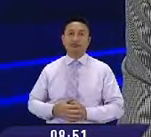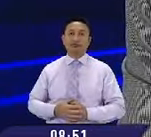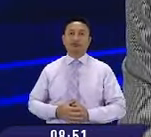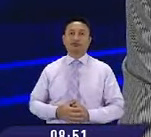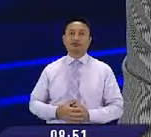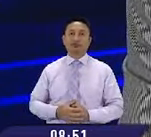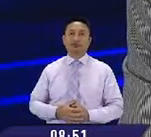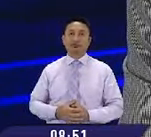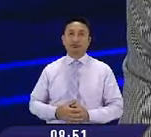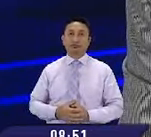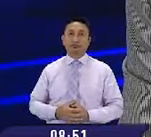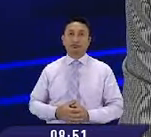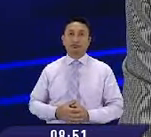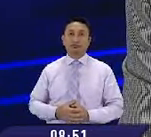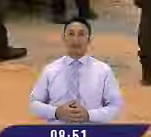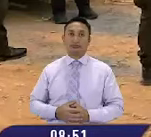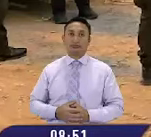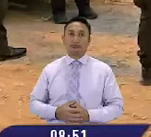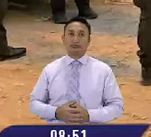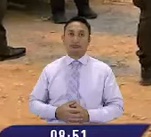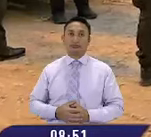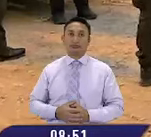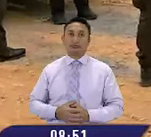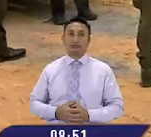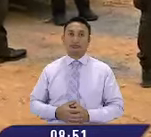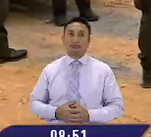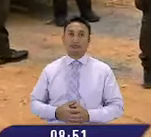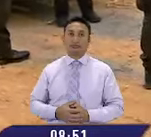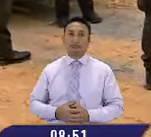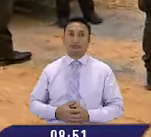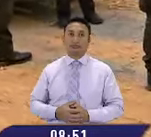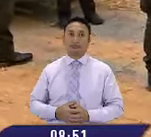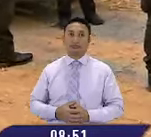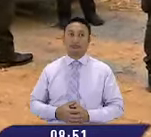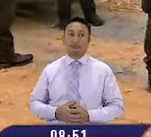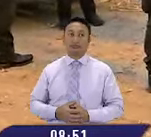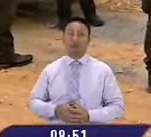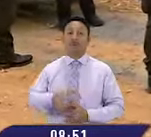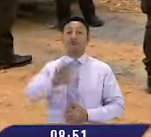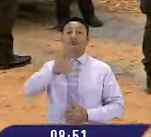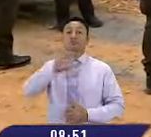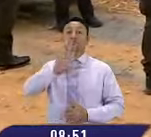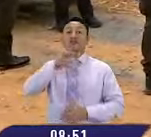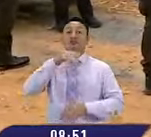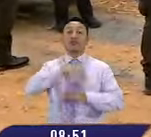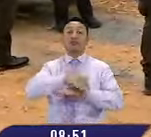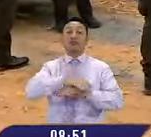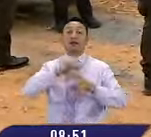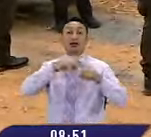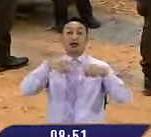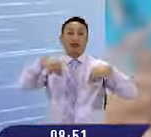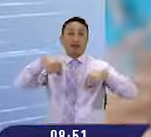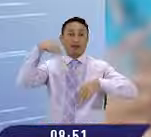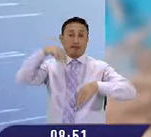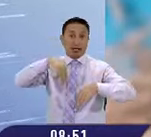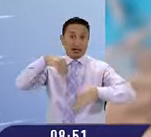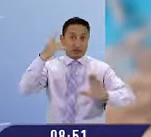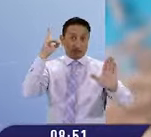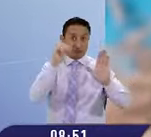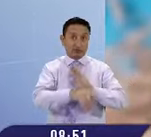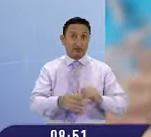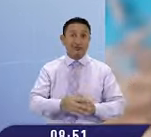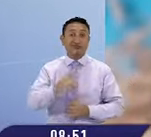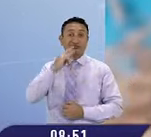ese distrito. Miremos. La alerta fue dada alrededor de las 5:30 de la tarde de este martes. Unos